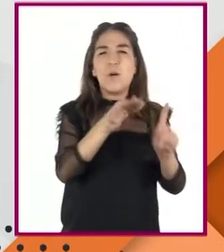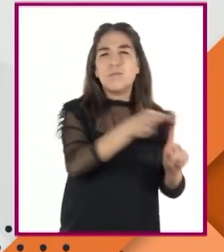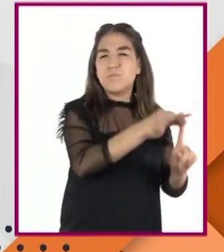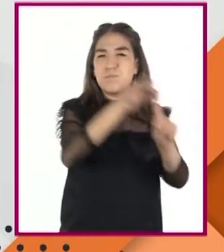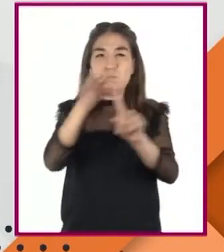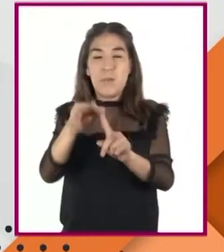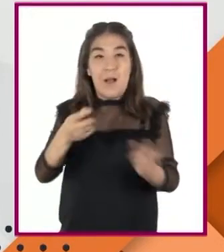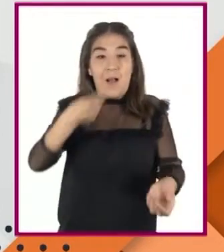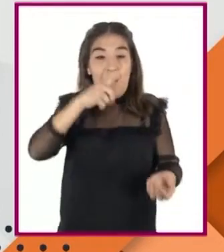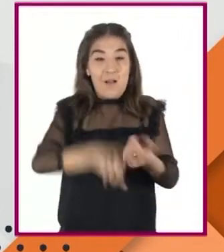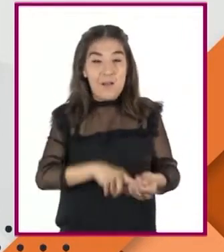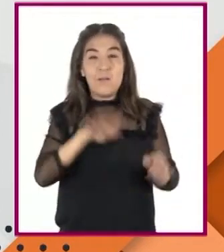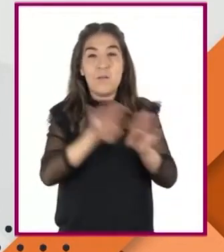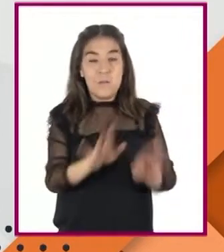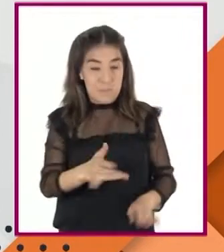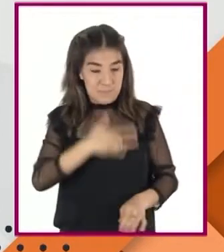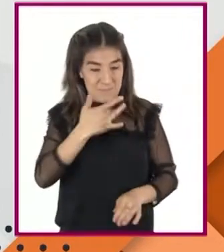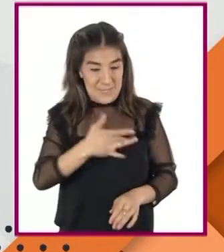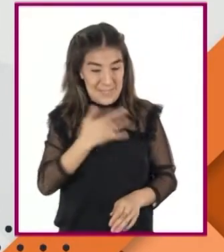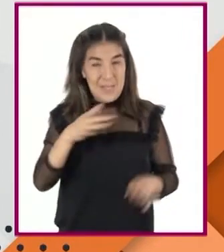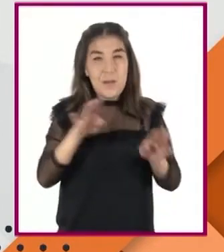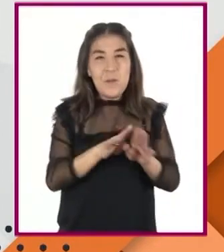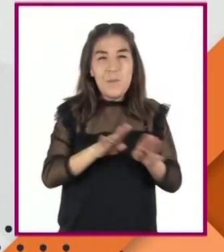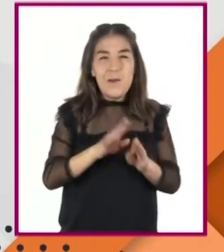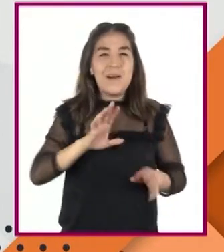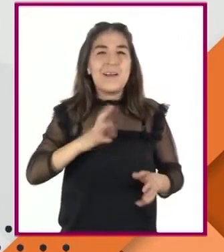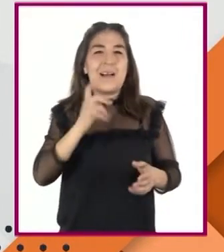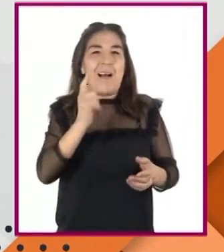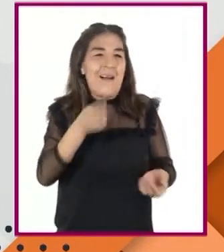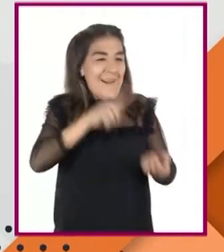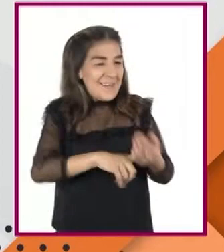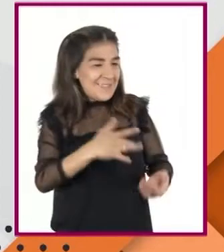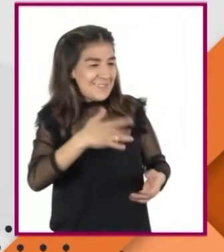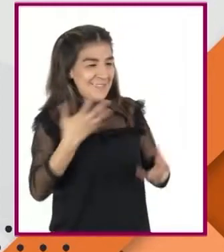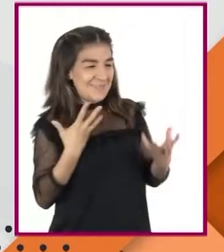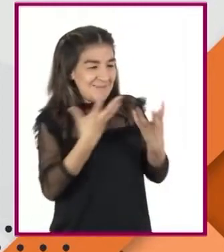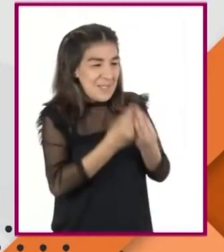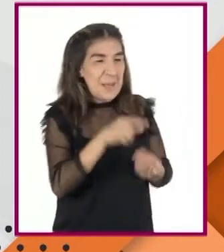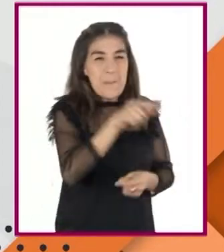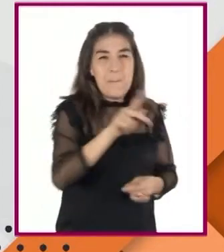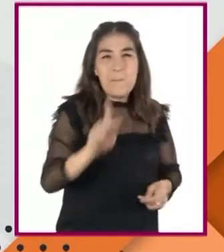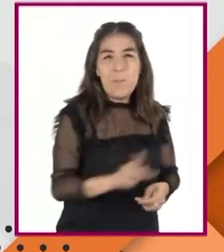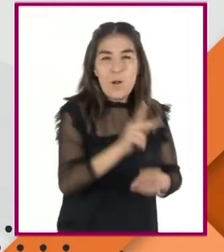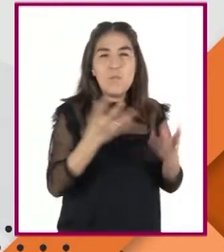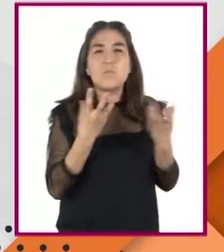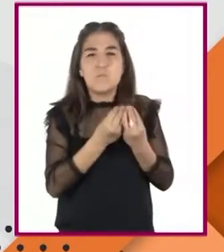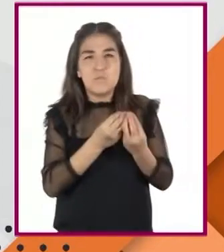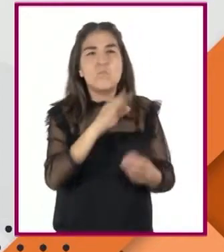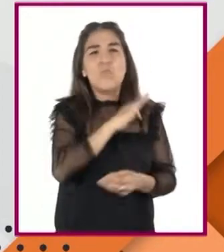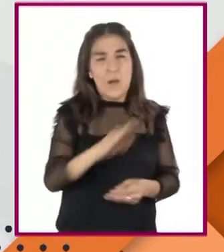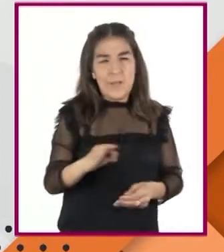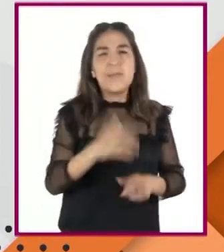las pasiones y los sentimientos que un pueblo tenía en común, podía regirse y ser libre.